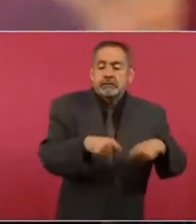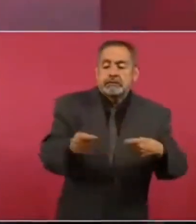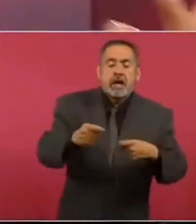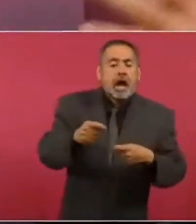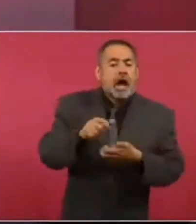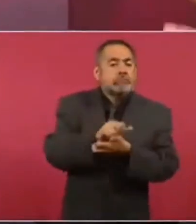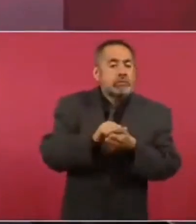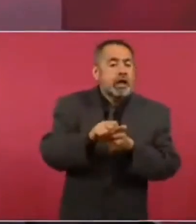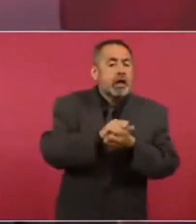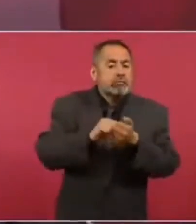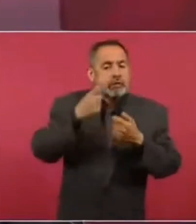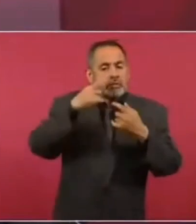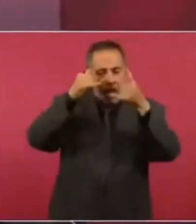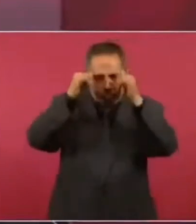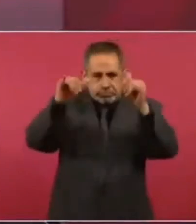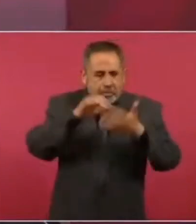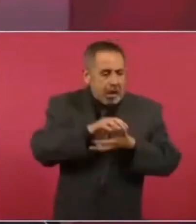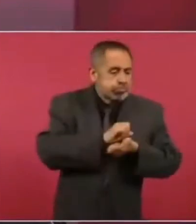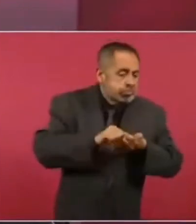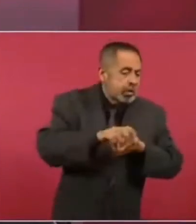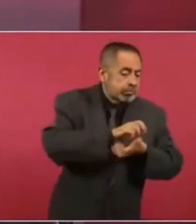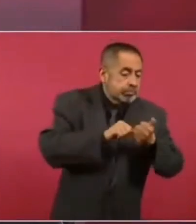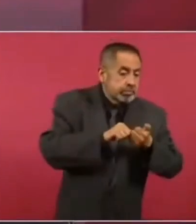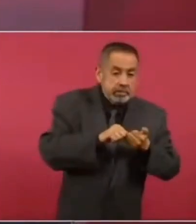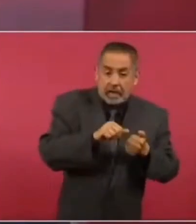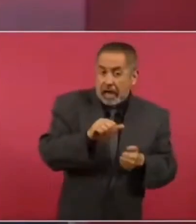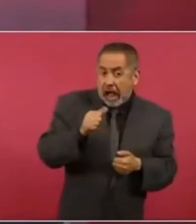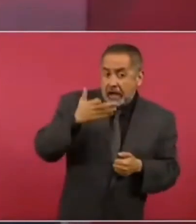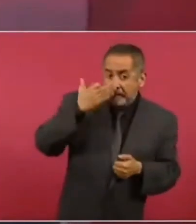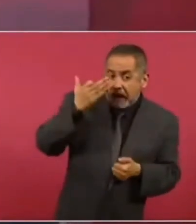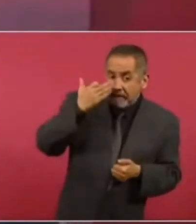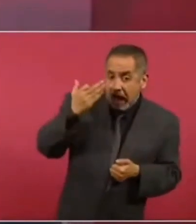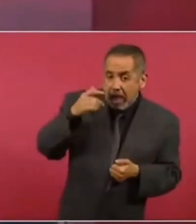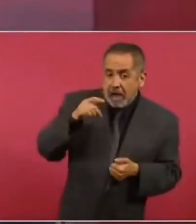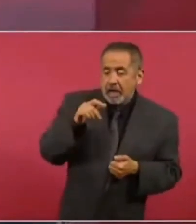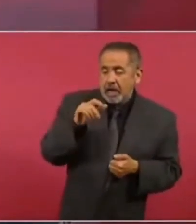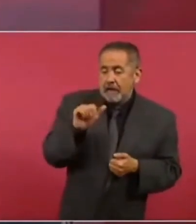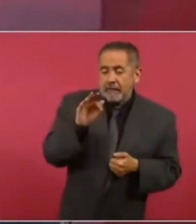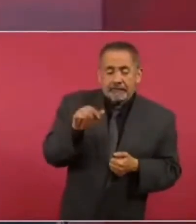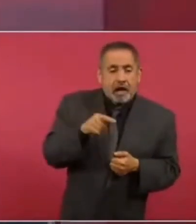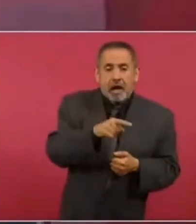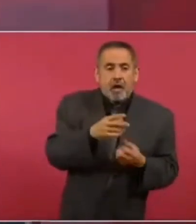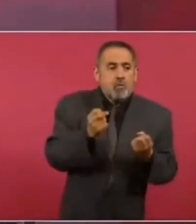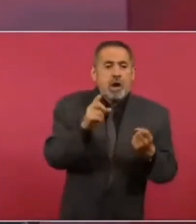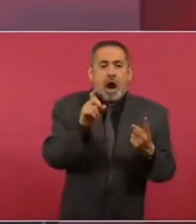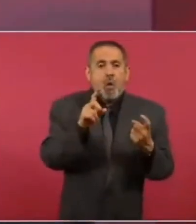Y la alfalfa, pues consume mucha agua. La leche